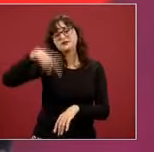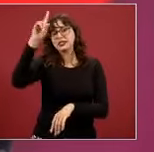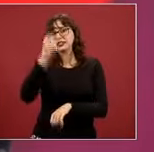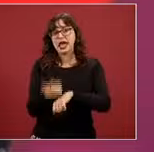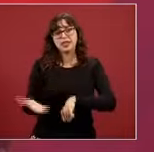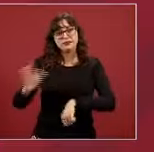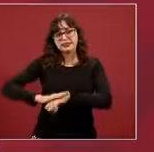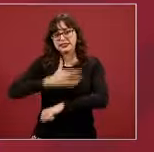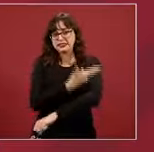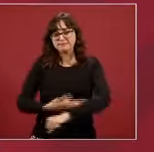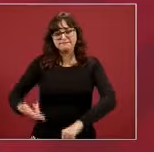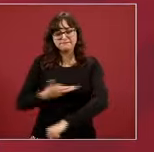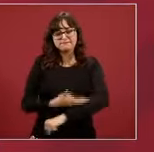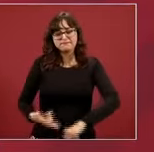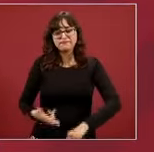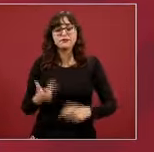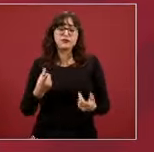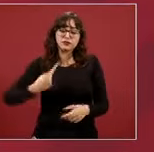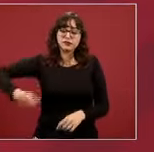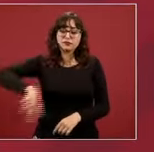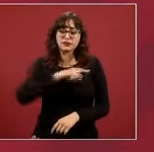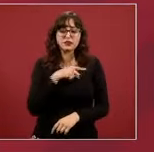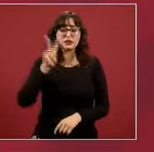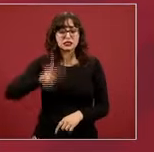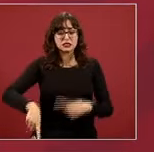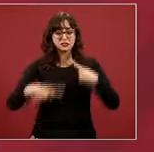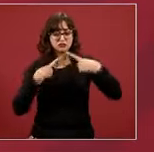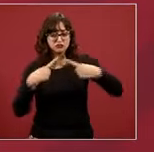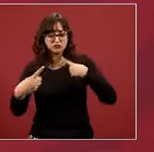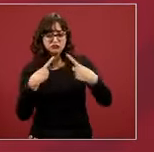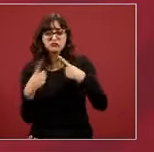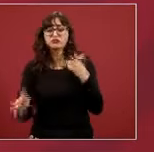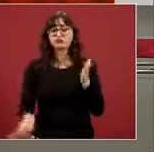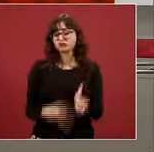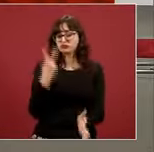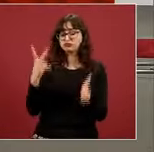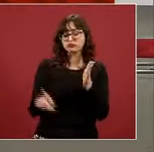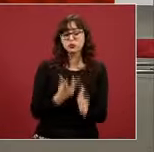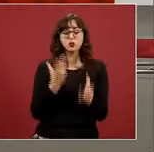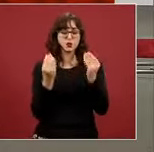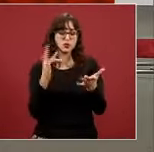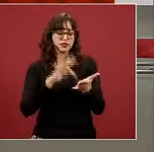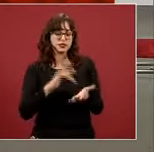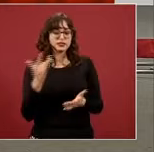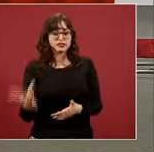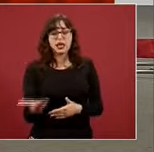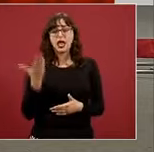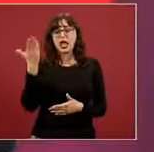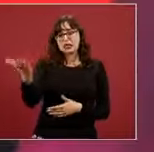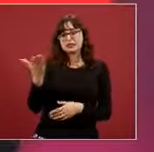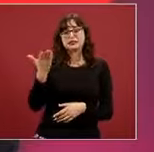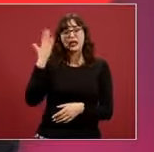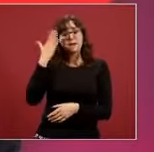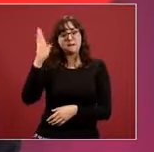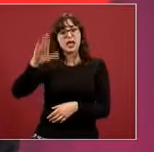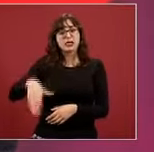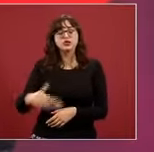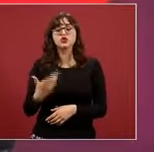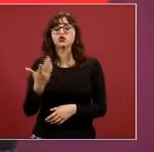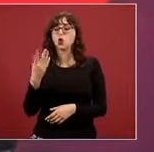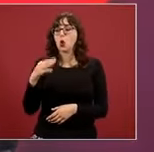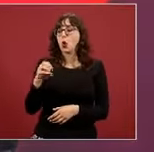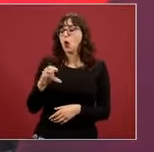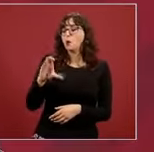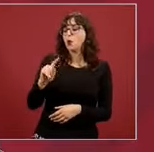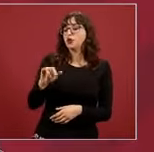reincorporación. Hemos mantenido un diálogo verdaderamente productivo y agradezco públicamente al maestro Moctezuma Barragán por la proactividad en